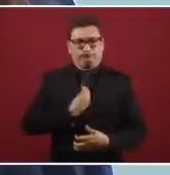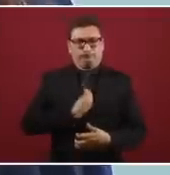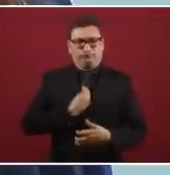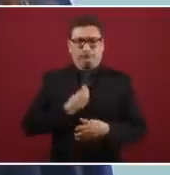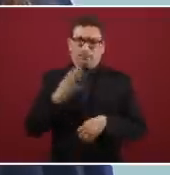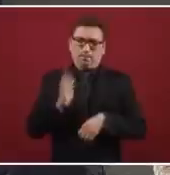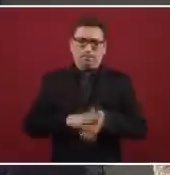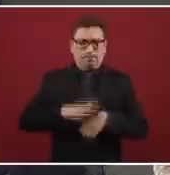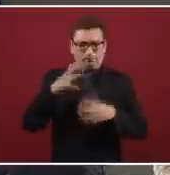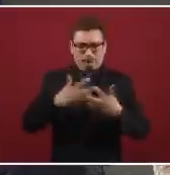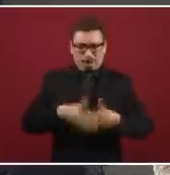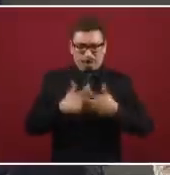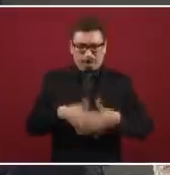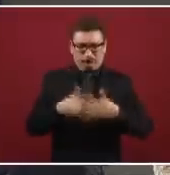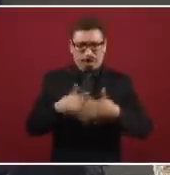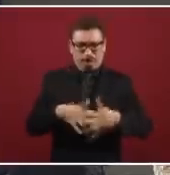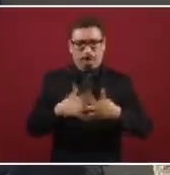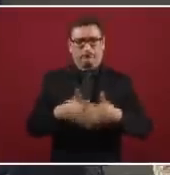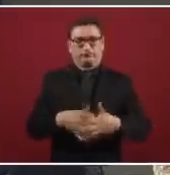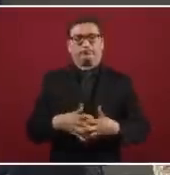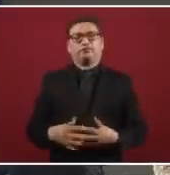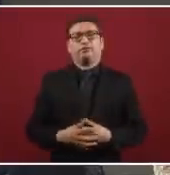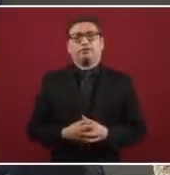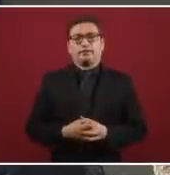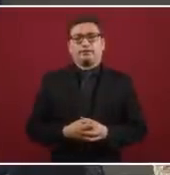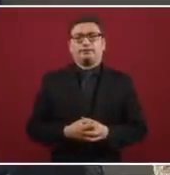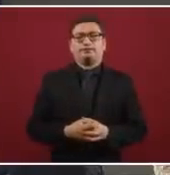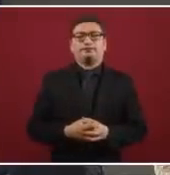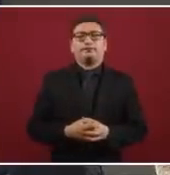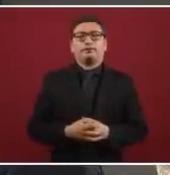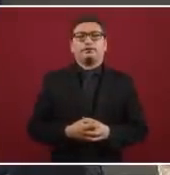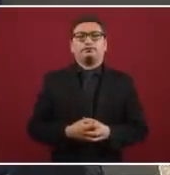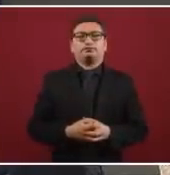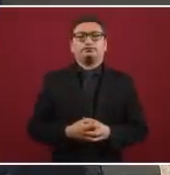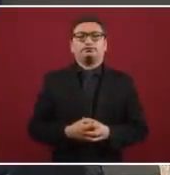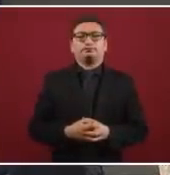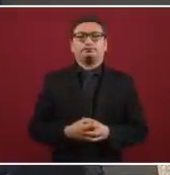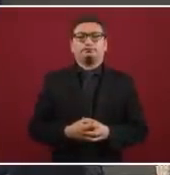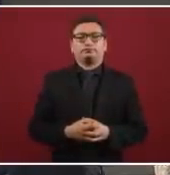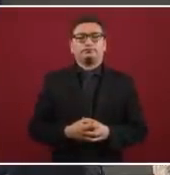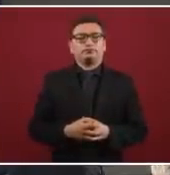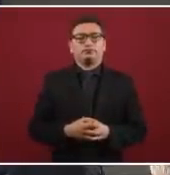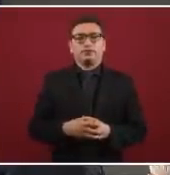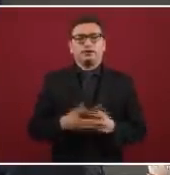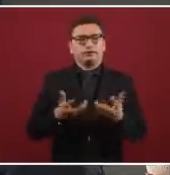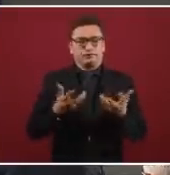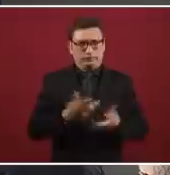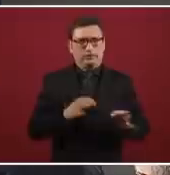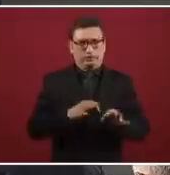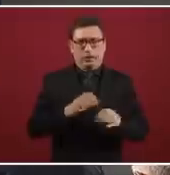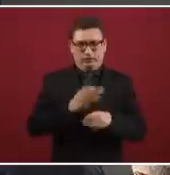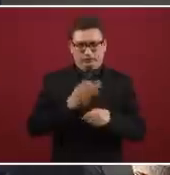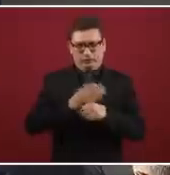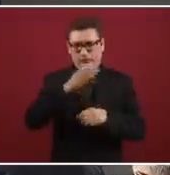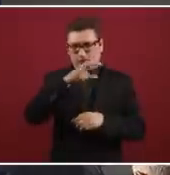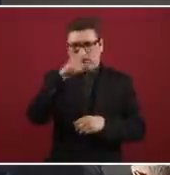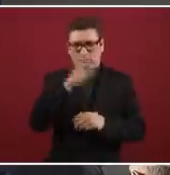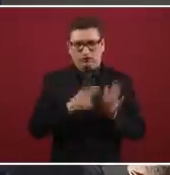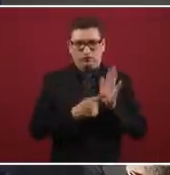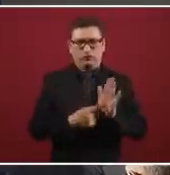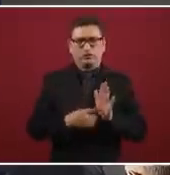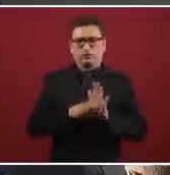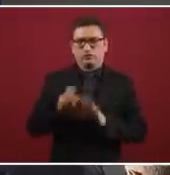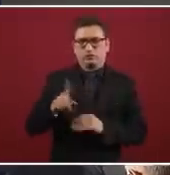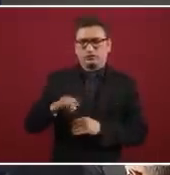más carga. Se han hecho trabajos, por ejemplo, ahorita vamos a ver unas fotografías, donde, por ejemplo,